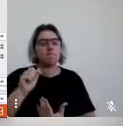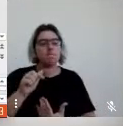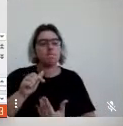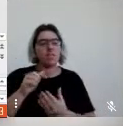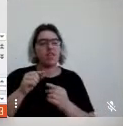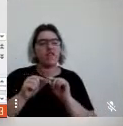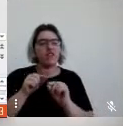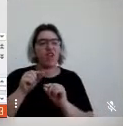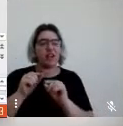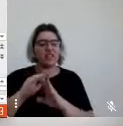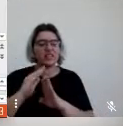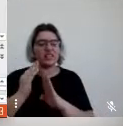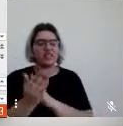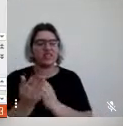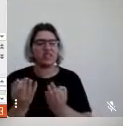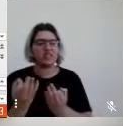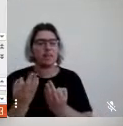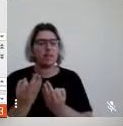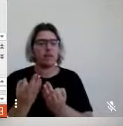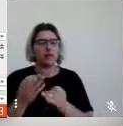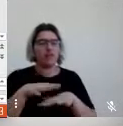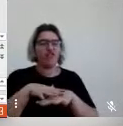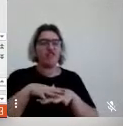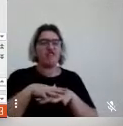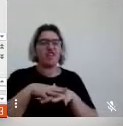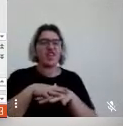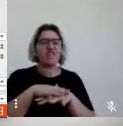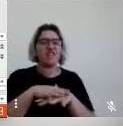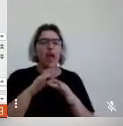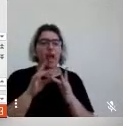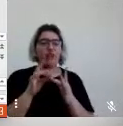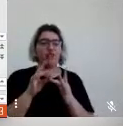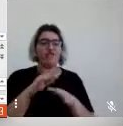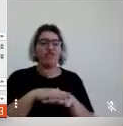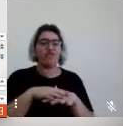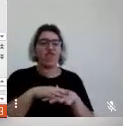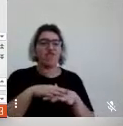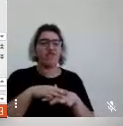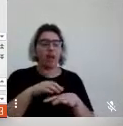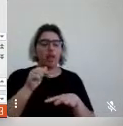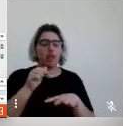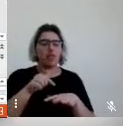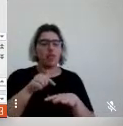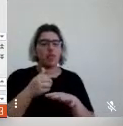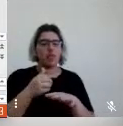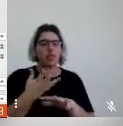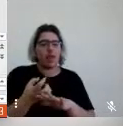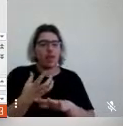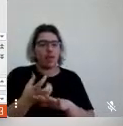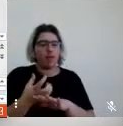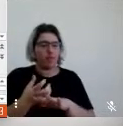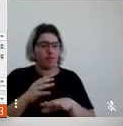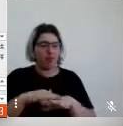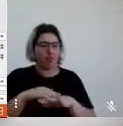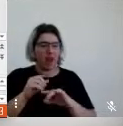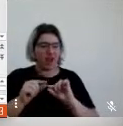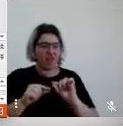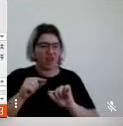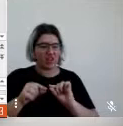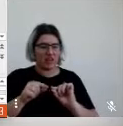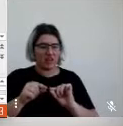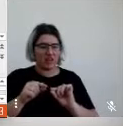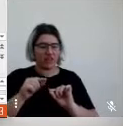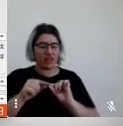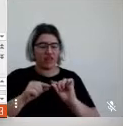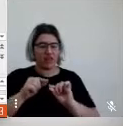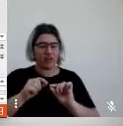la fibra del alimento que estamos ingiriendo va a ser el alimento de nuestras bacterias y va a hacer que estas bacterias crezcan